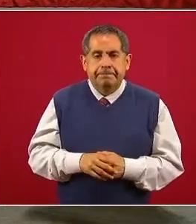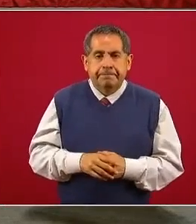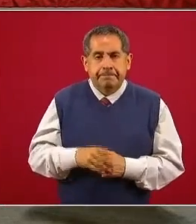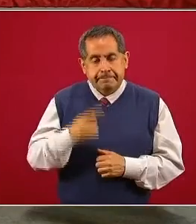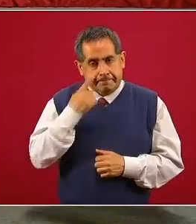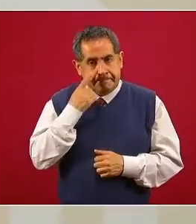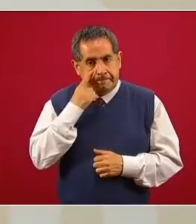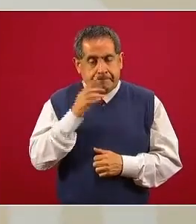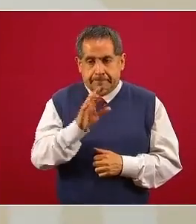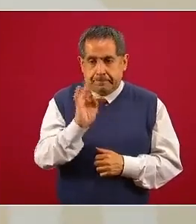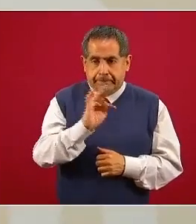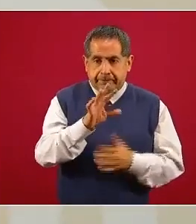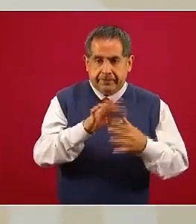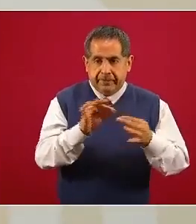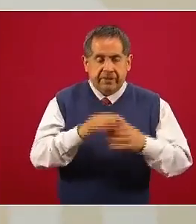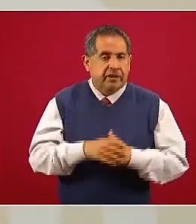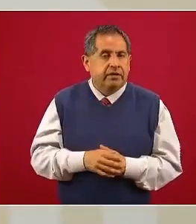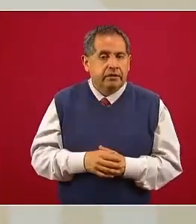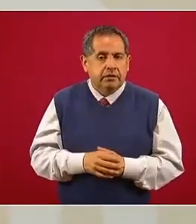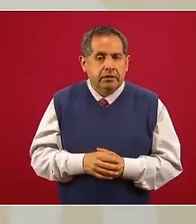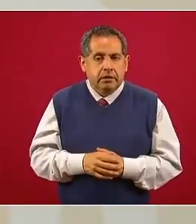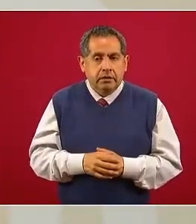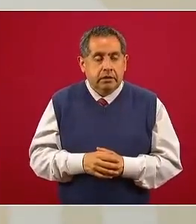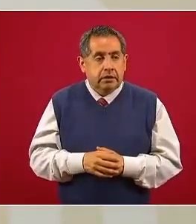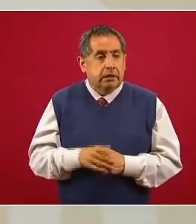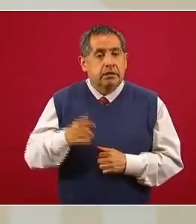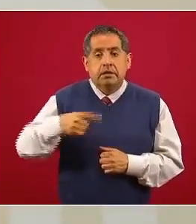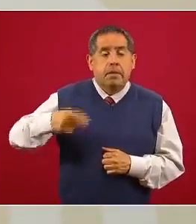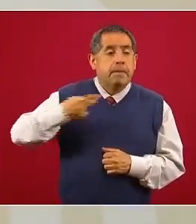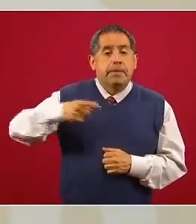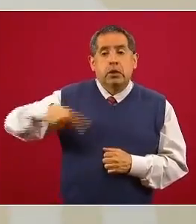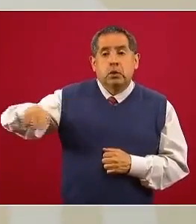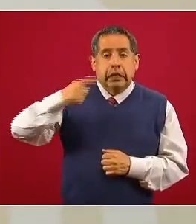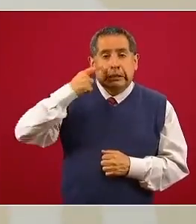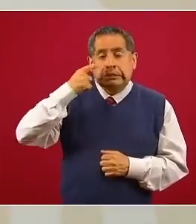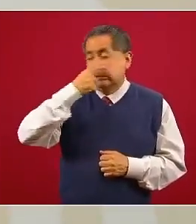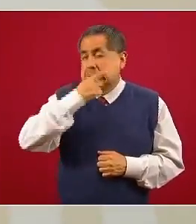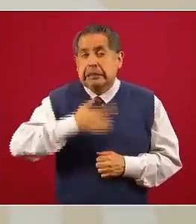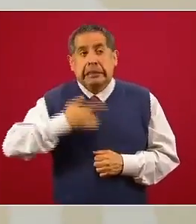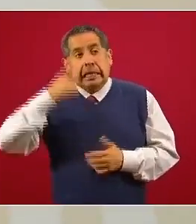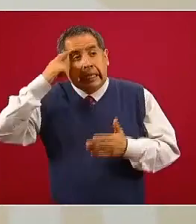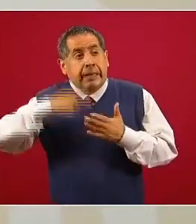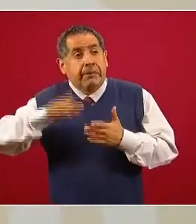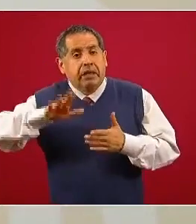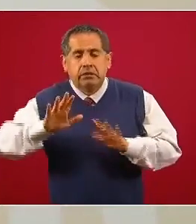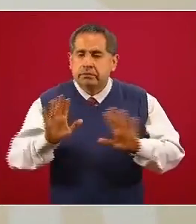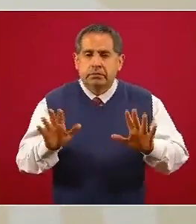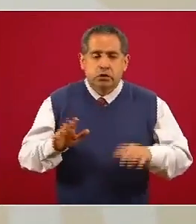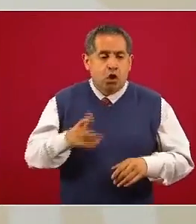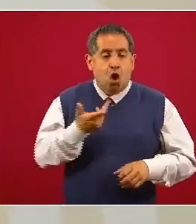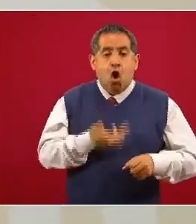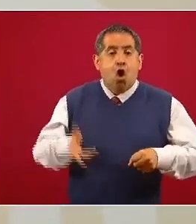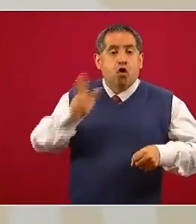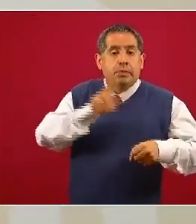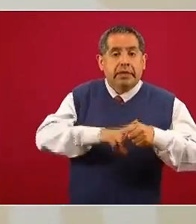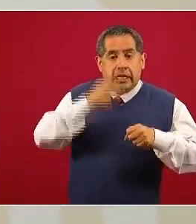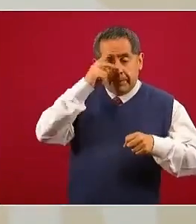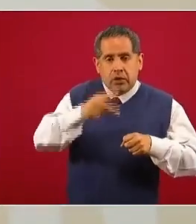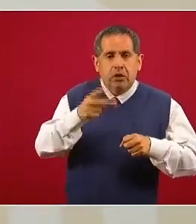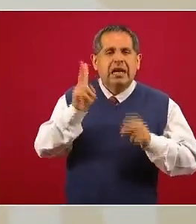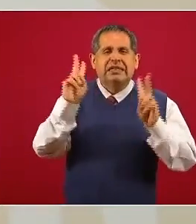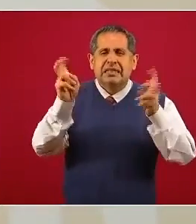Mire, efectivamente esa era apreciación de muchas personas. El Hospital General de México es un hospital de tercer nivel de